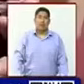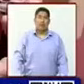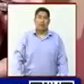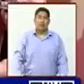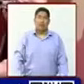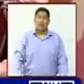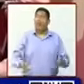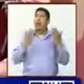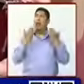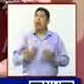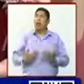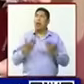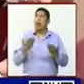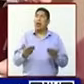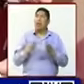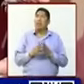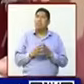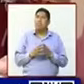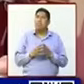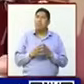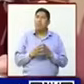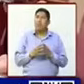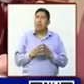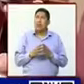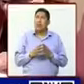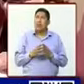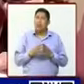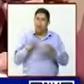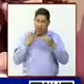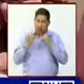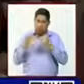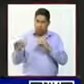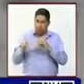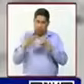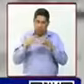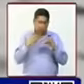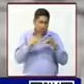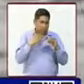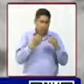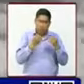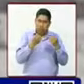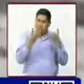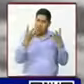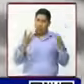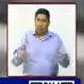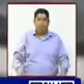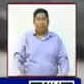A la fecha tenemos por lo menos unas 10 deportes de 10 comunidades.